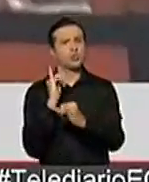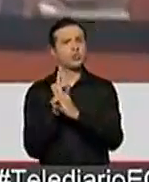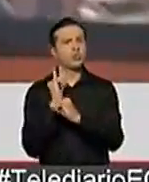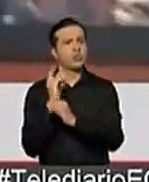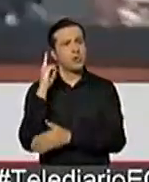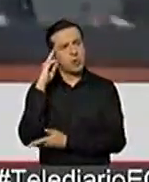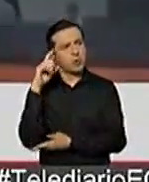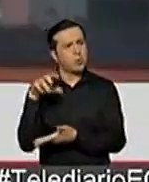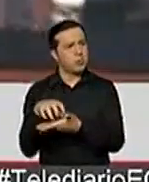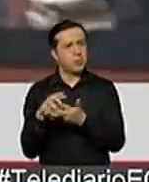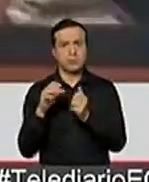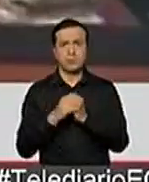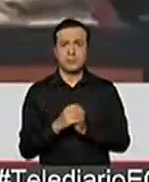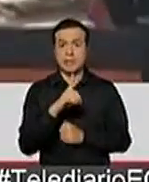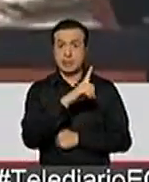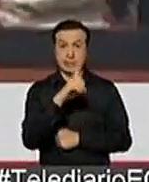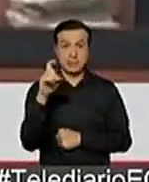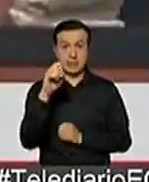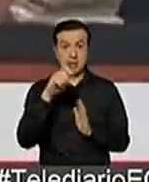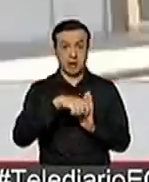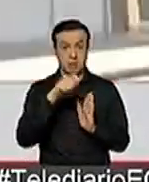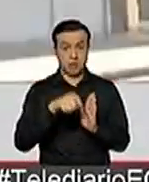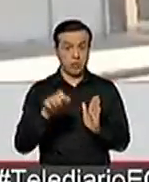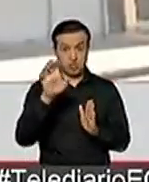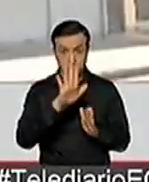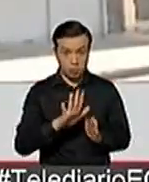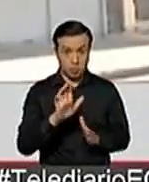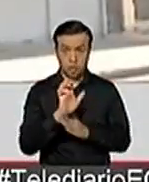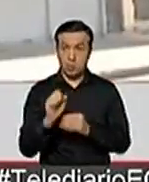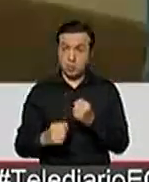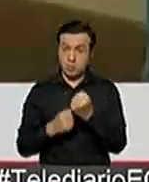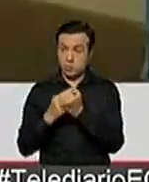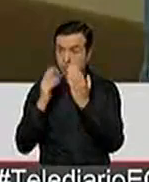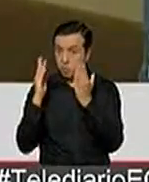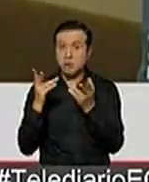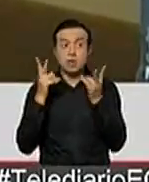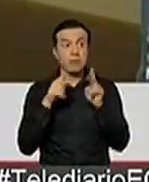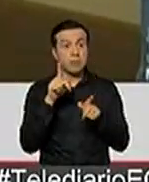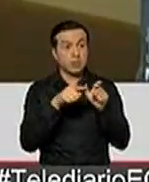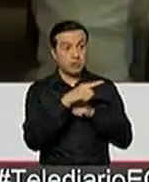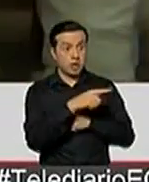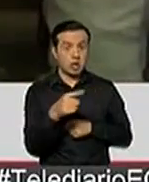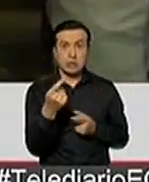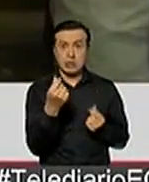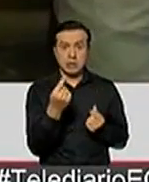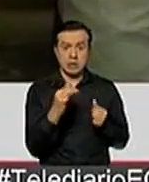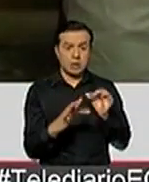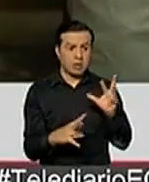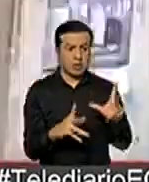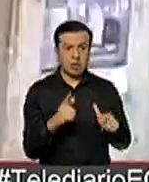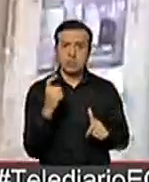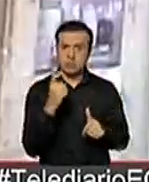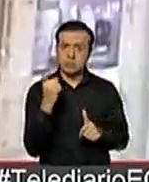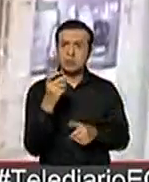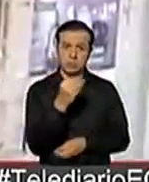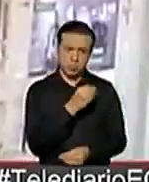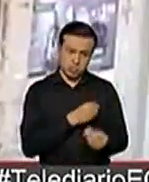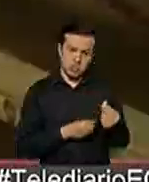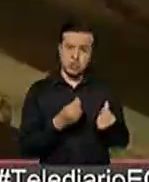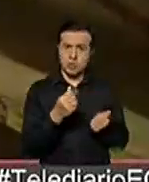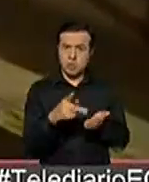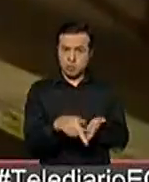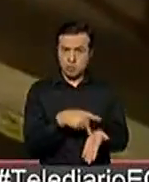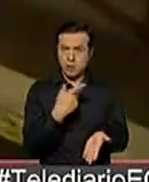de 100 abogados a nivel nacional que también ayudarán a las víctimas de saqueo para que reciban una reparación